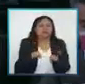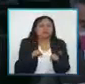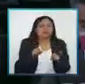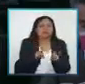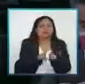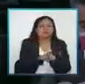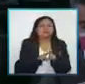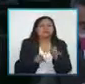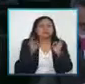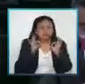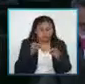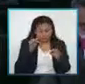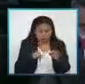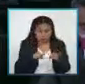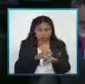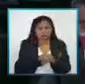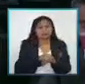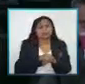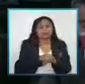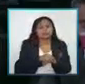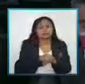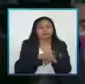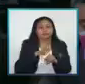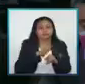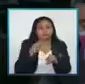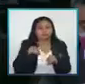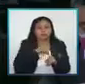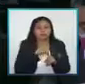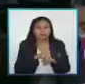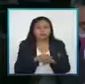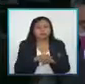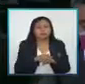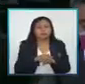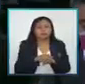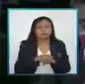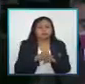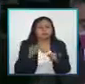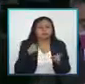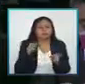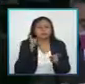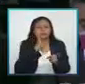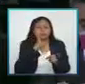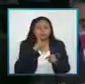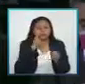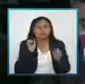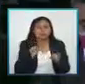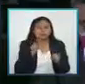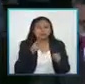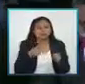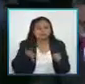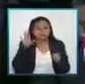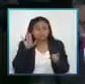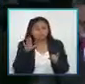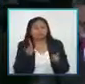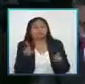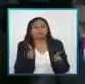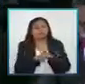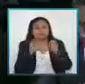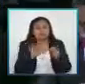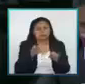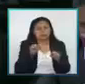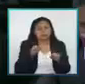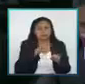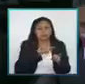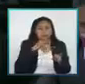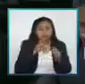si actualmente este ministerio, su jefa, está cumpliendo con